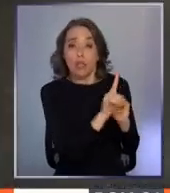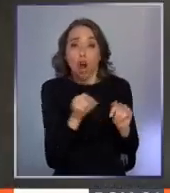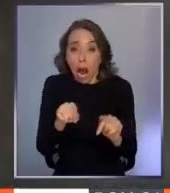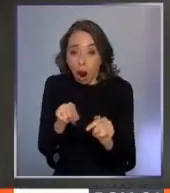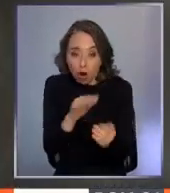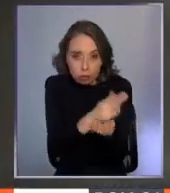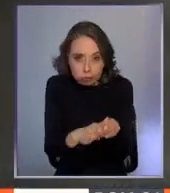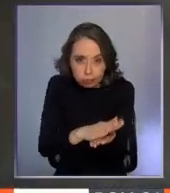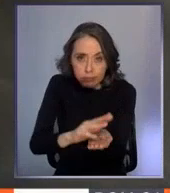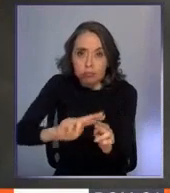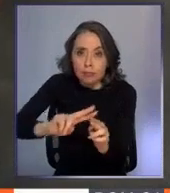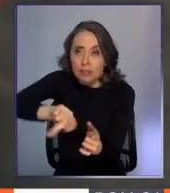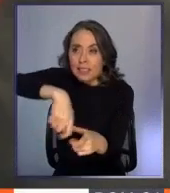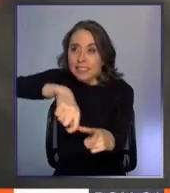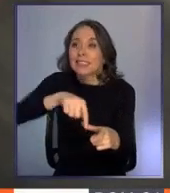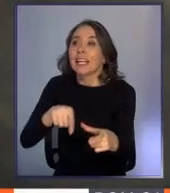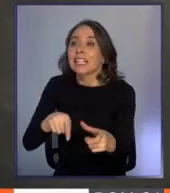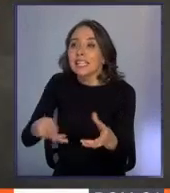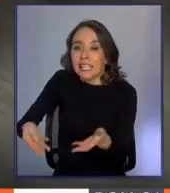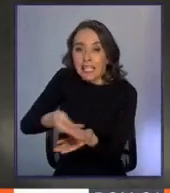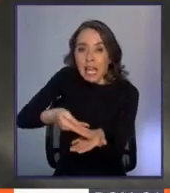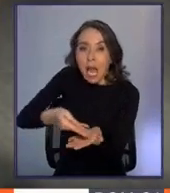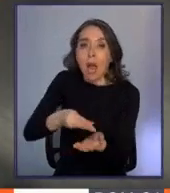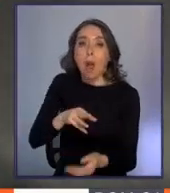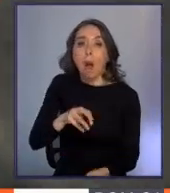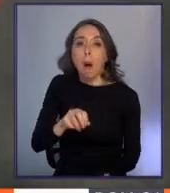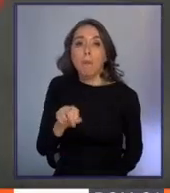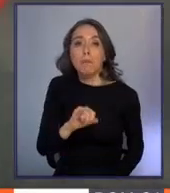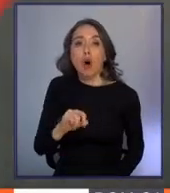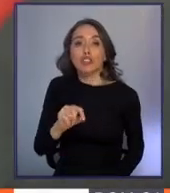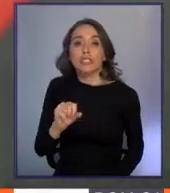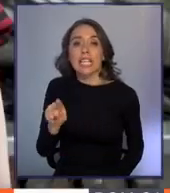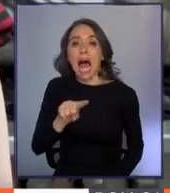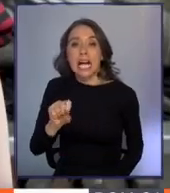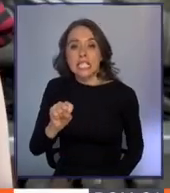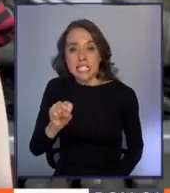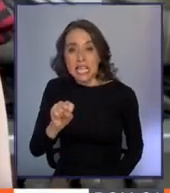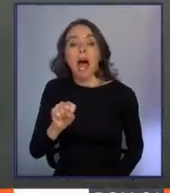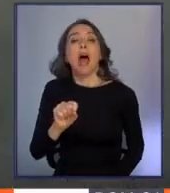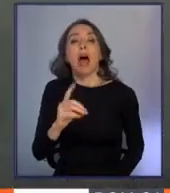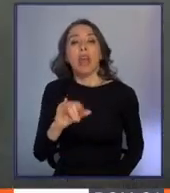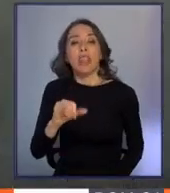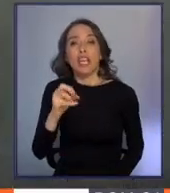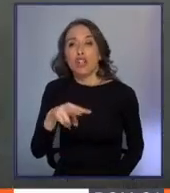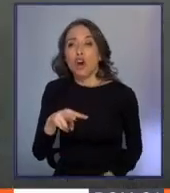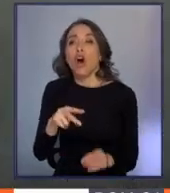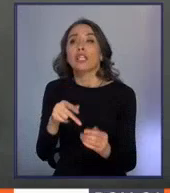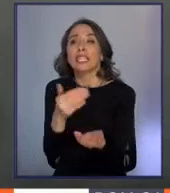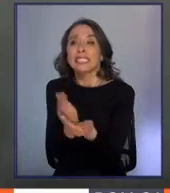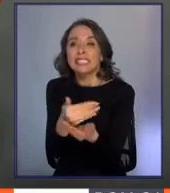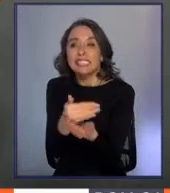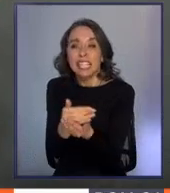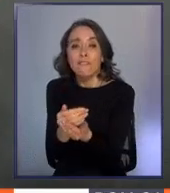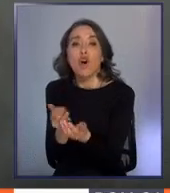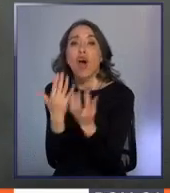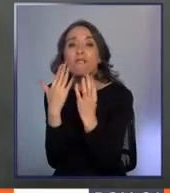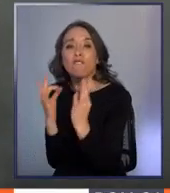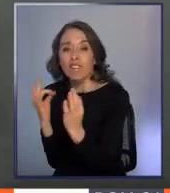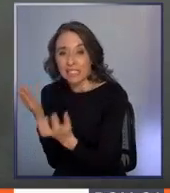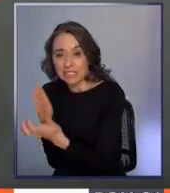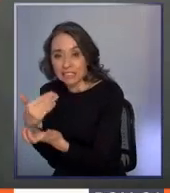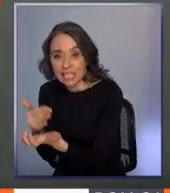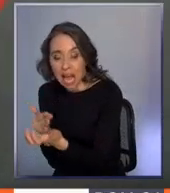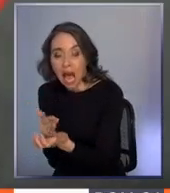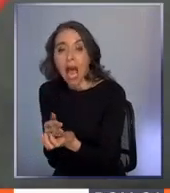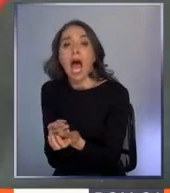antes. ¿Qué es esa pincelada ahí que veo? Mostaza Dijon. Entonces, temas como súper sencillos, como una cebolla que esté fresca, una mostaza de